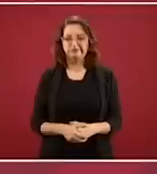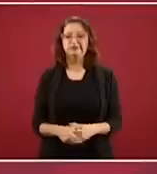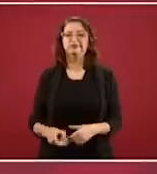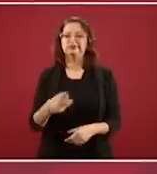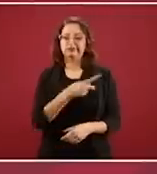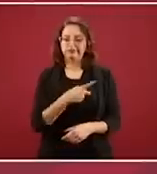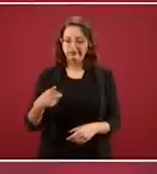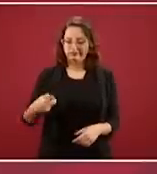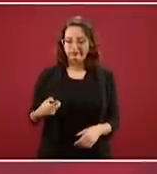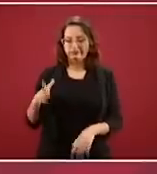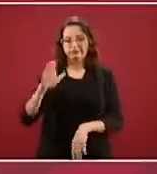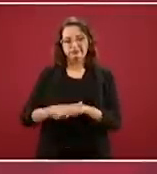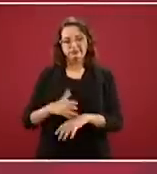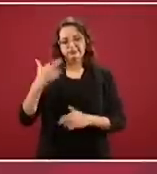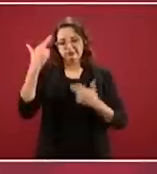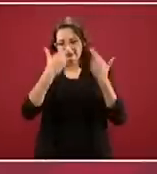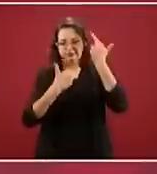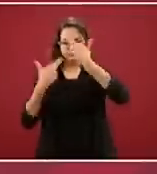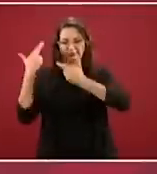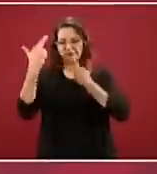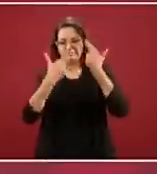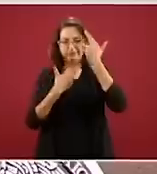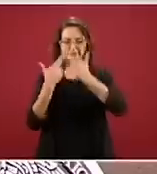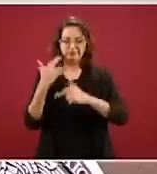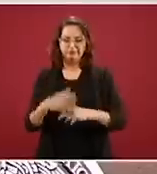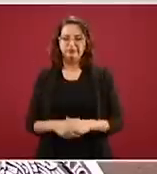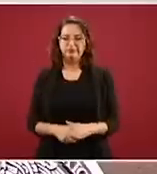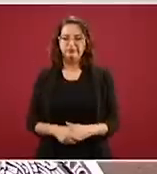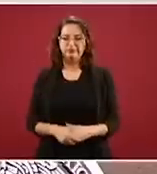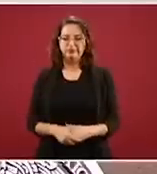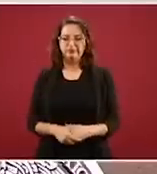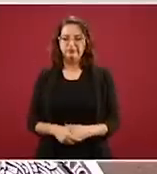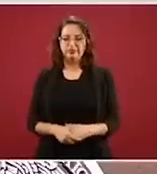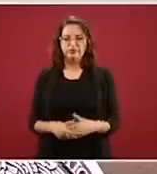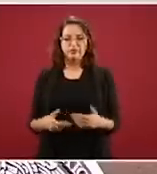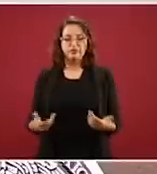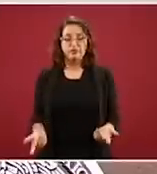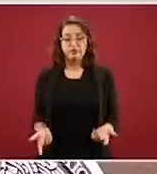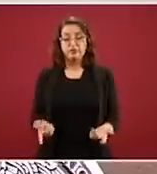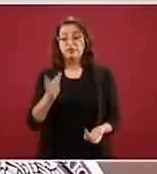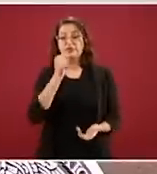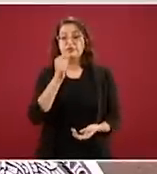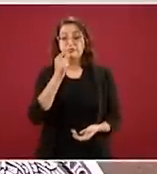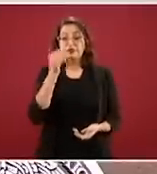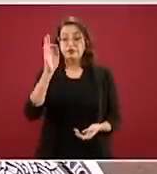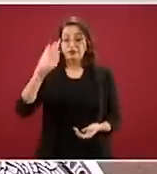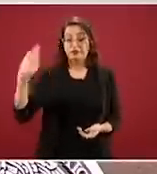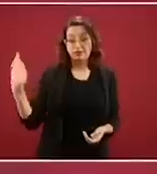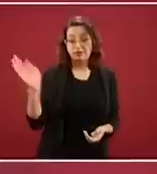hay que revisarlo. Lo que sucedía en la Policía Federal,